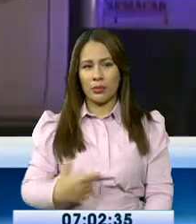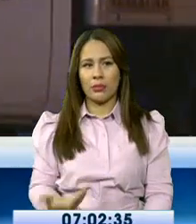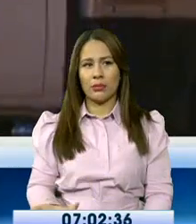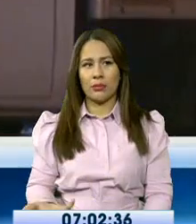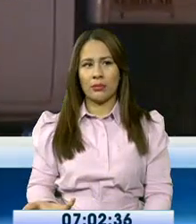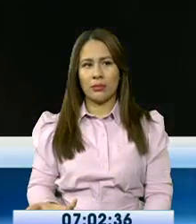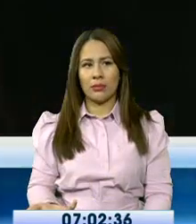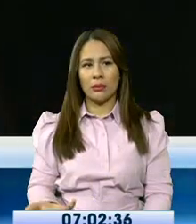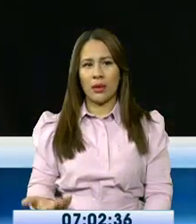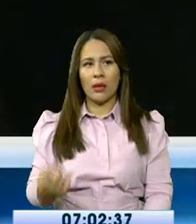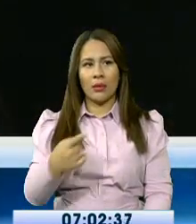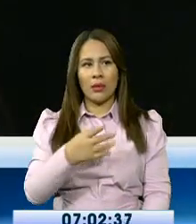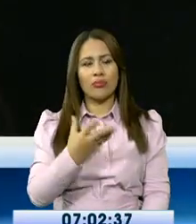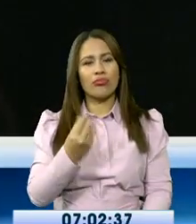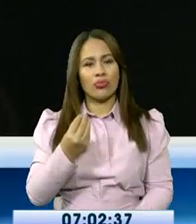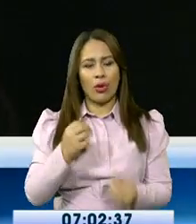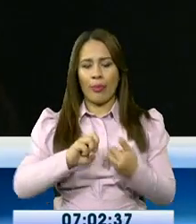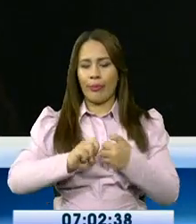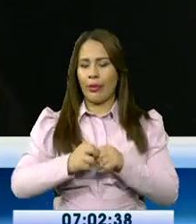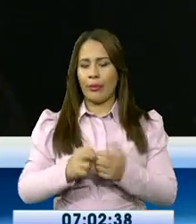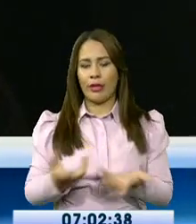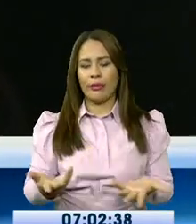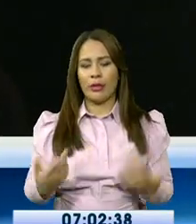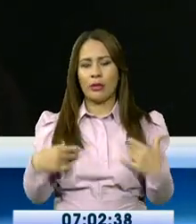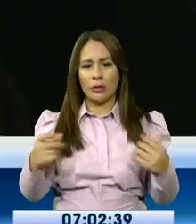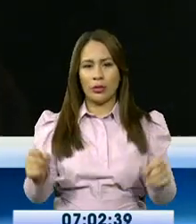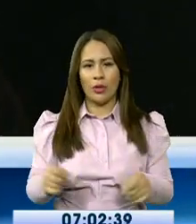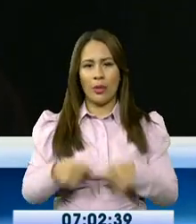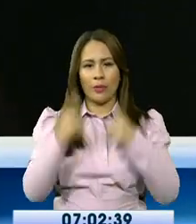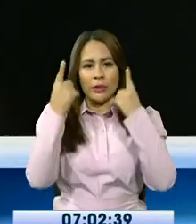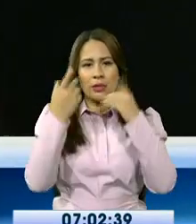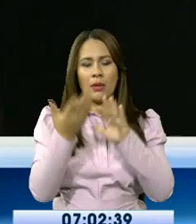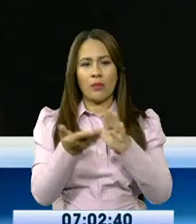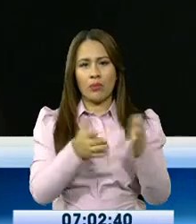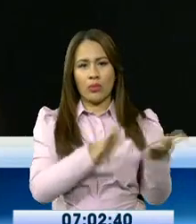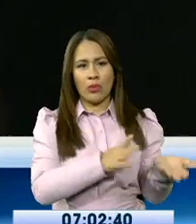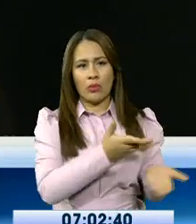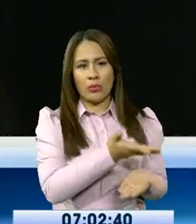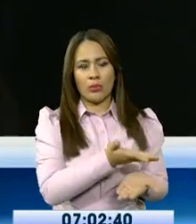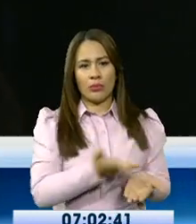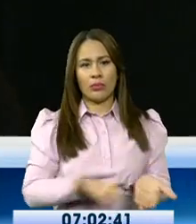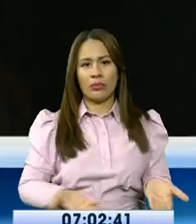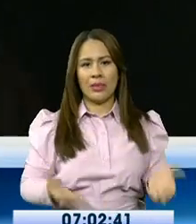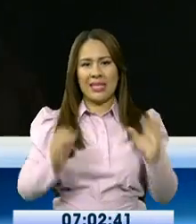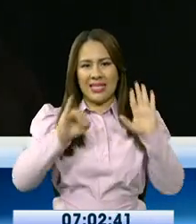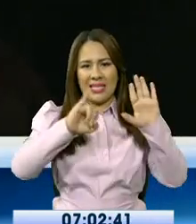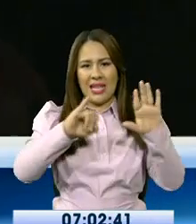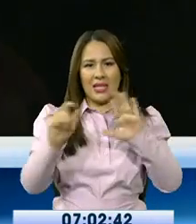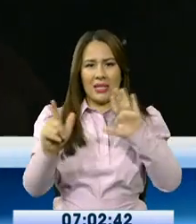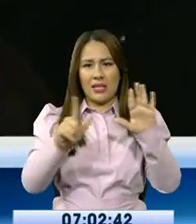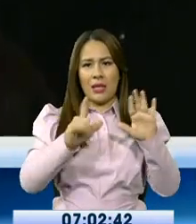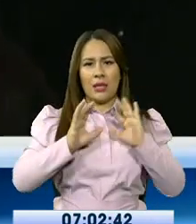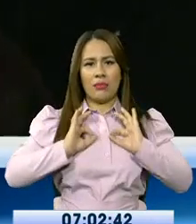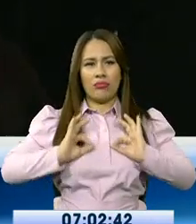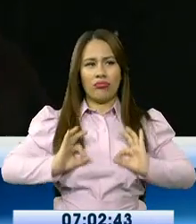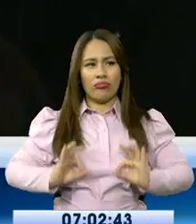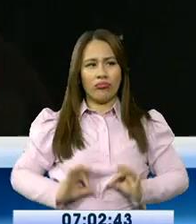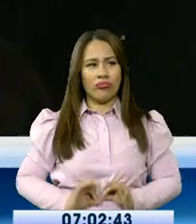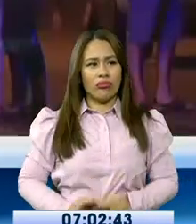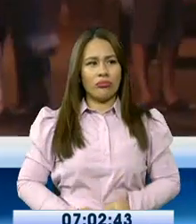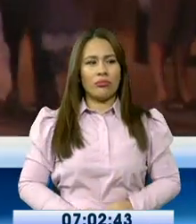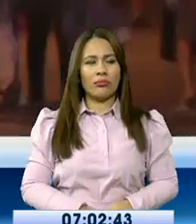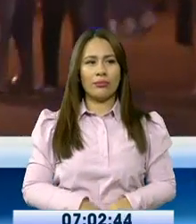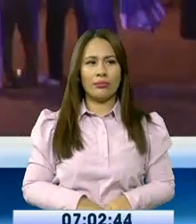de su domicilio se traba y es impactado con aproximadamente de 6 a 7 disparos de arma de